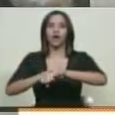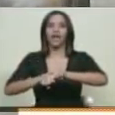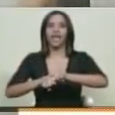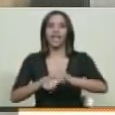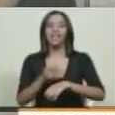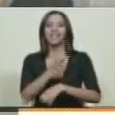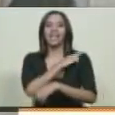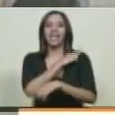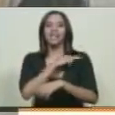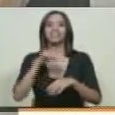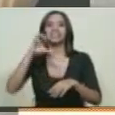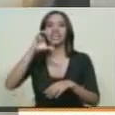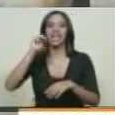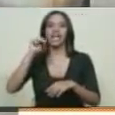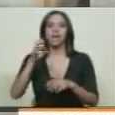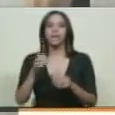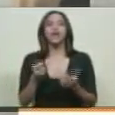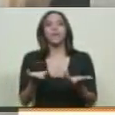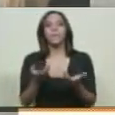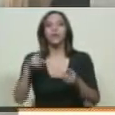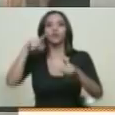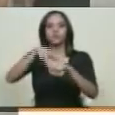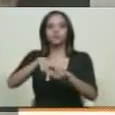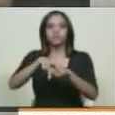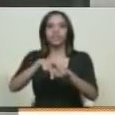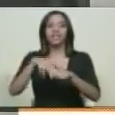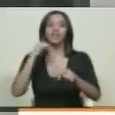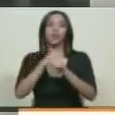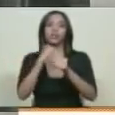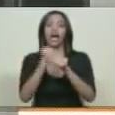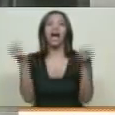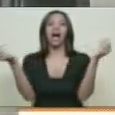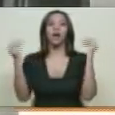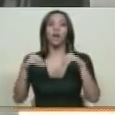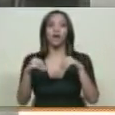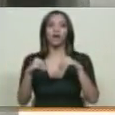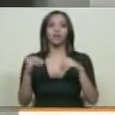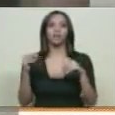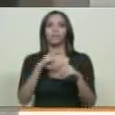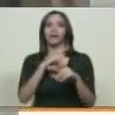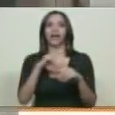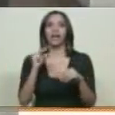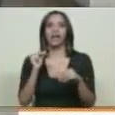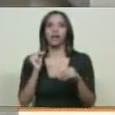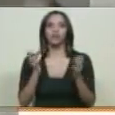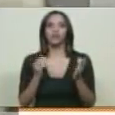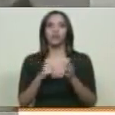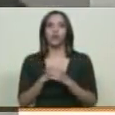este supermercado por Golfo y los empleados se ponen de acuerdo para no dejarlo salir.